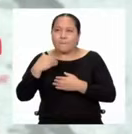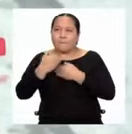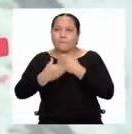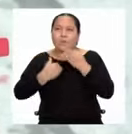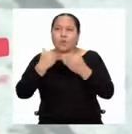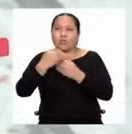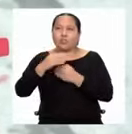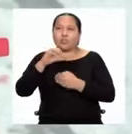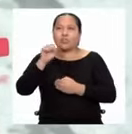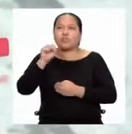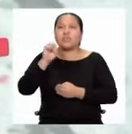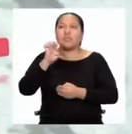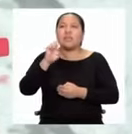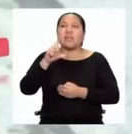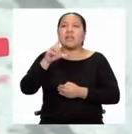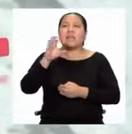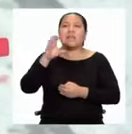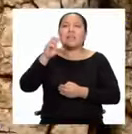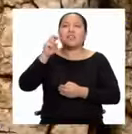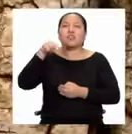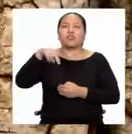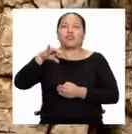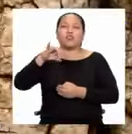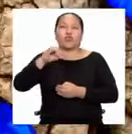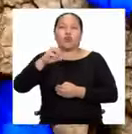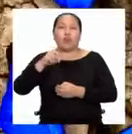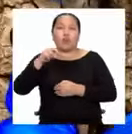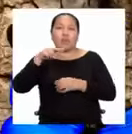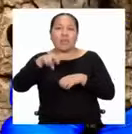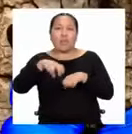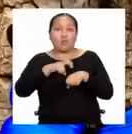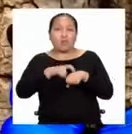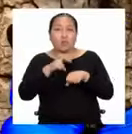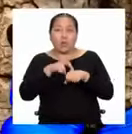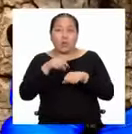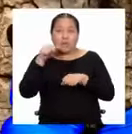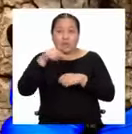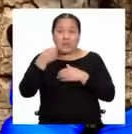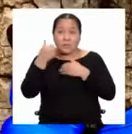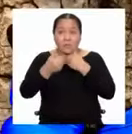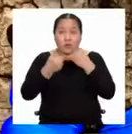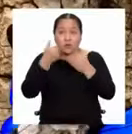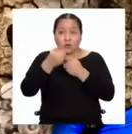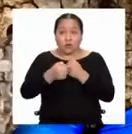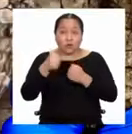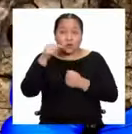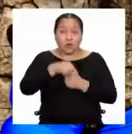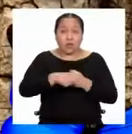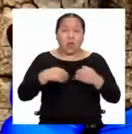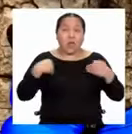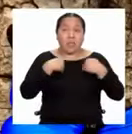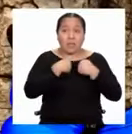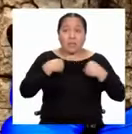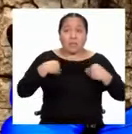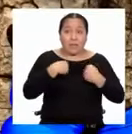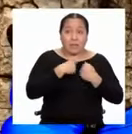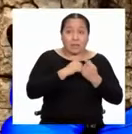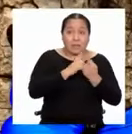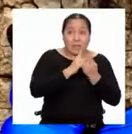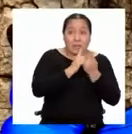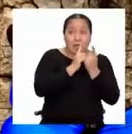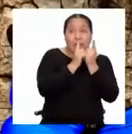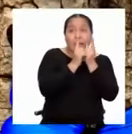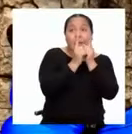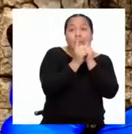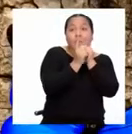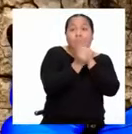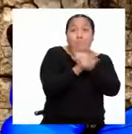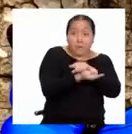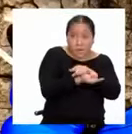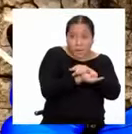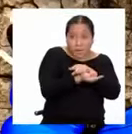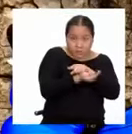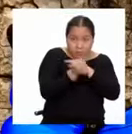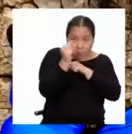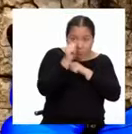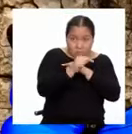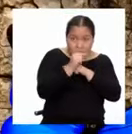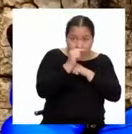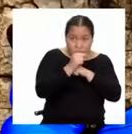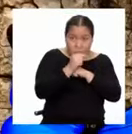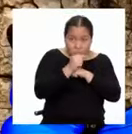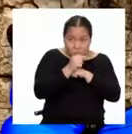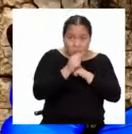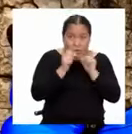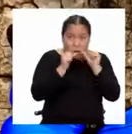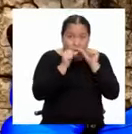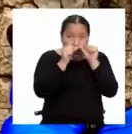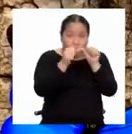llamado selección natural. En este proceso, las especies que se adaptaron con éxito para satisfacer las necesidades cambiantes de su